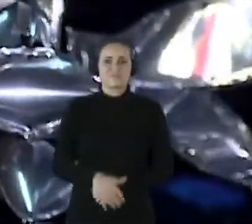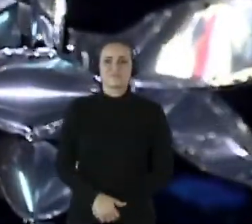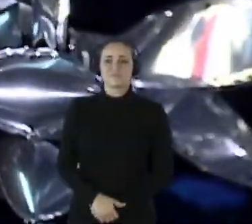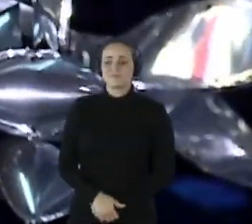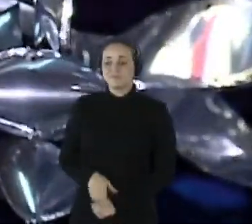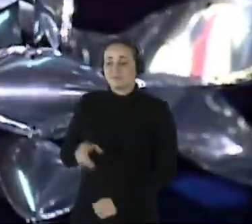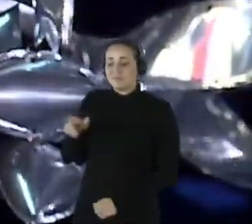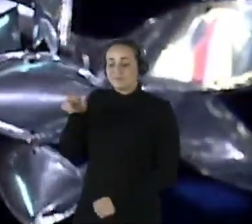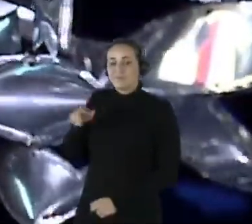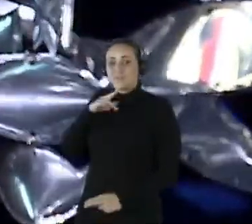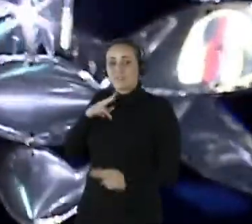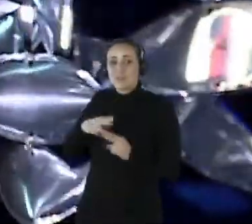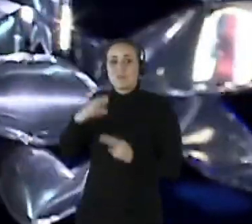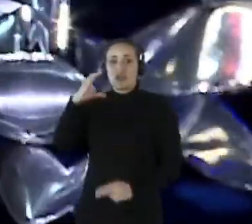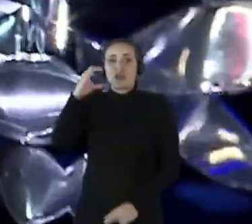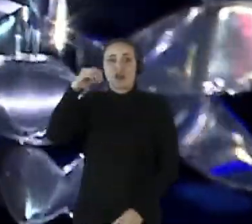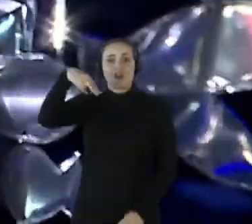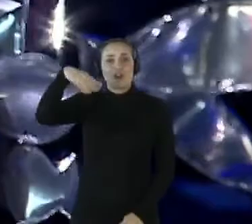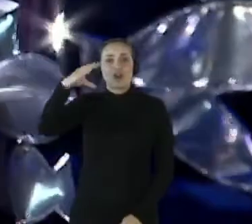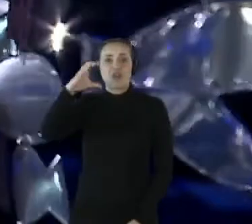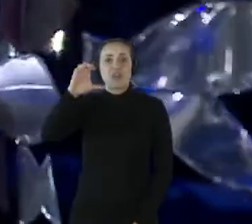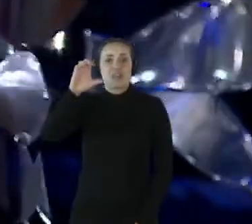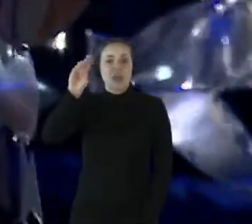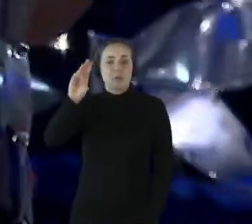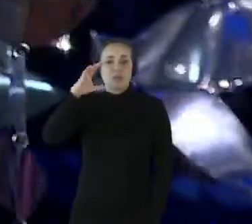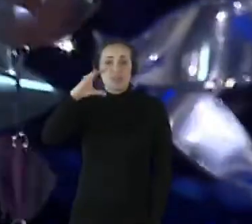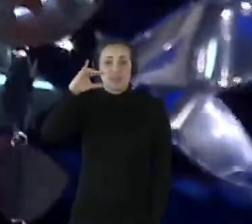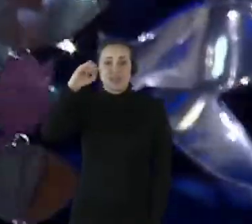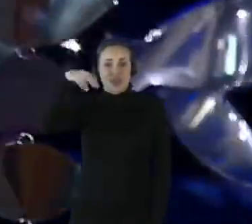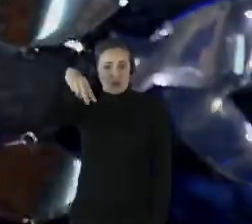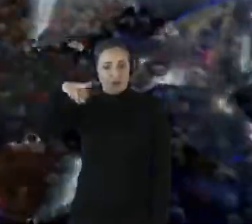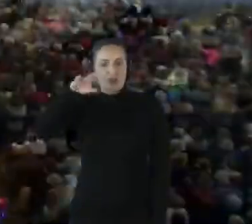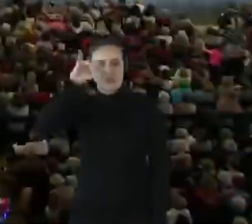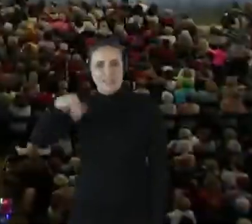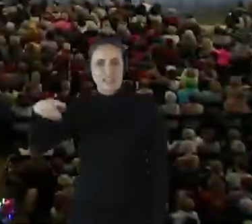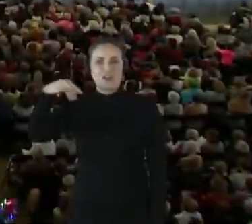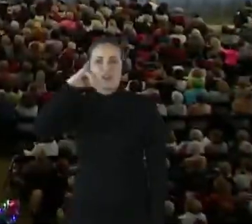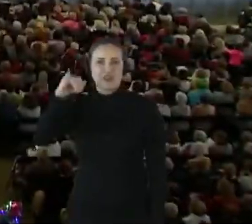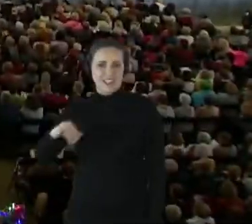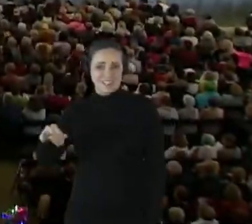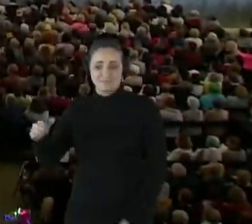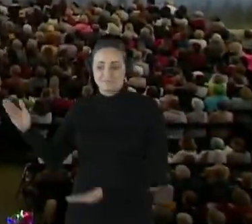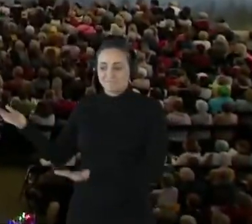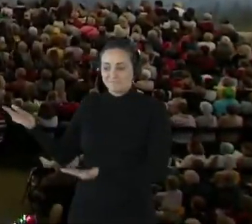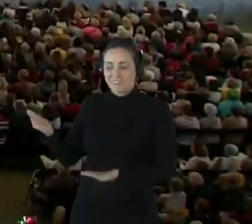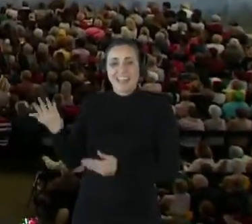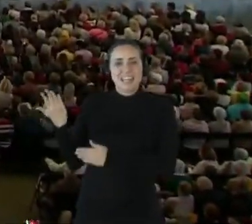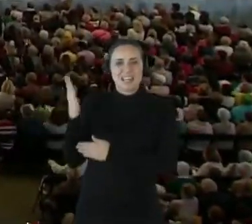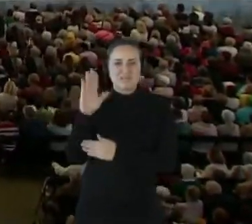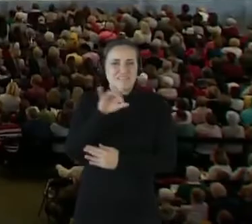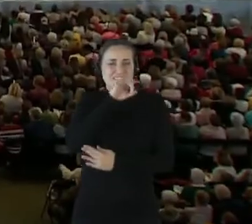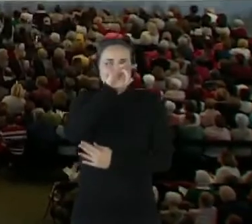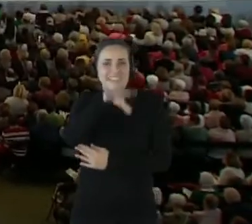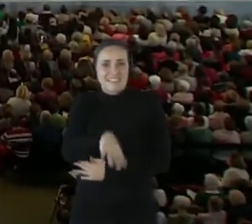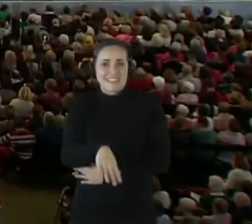Ella es Concepción Rodríguez González, que viene en representación